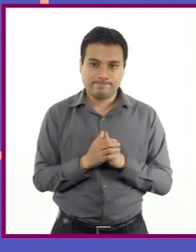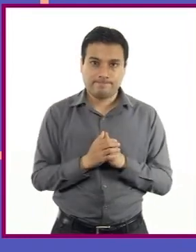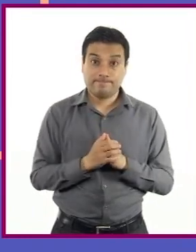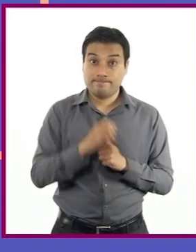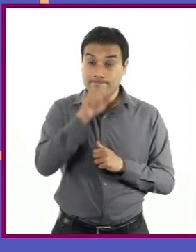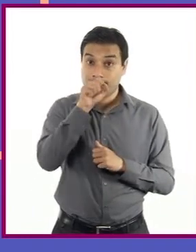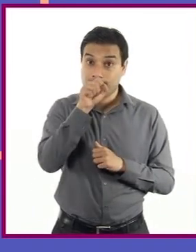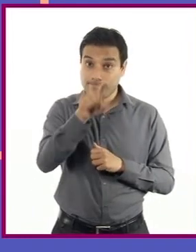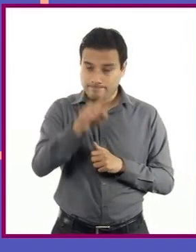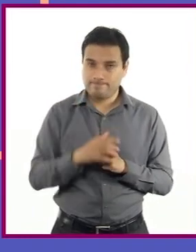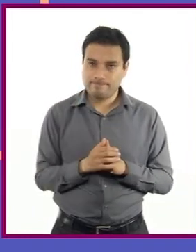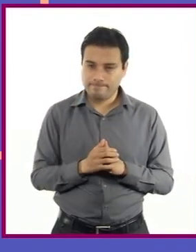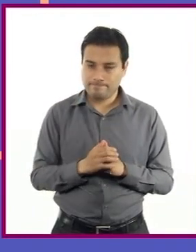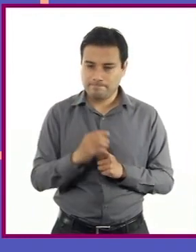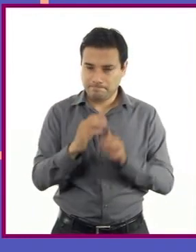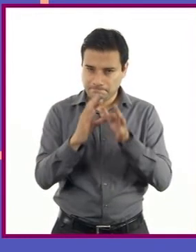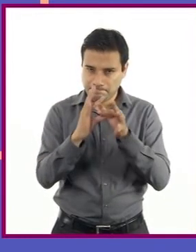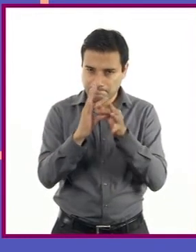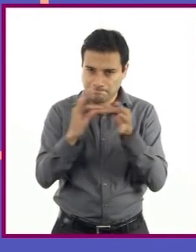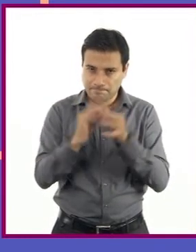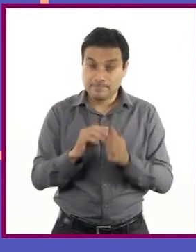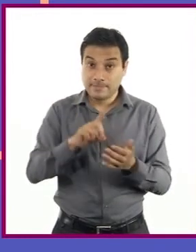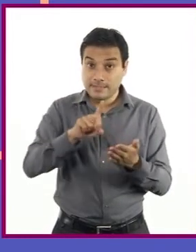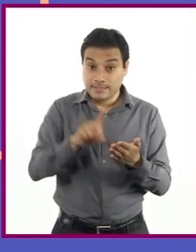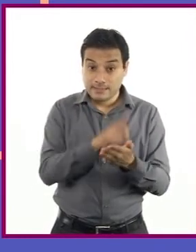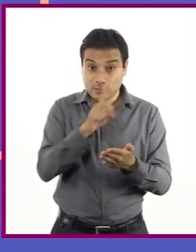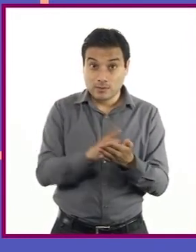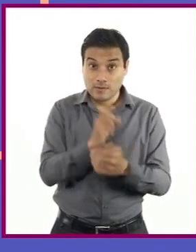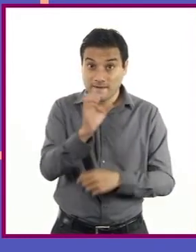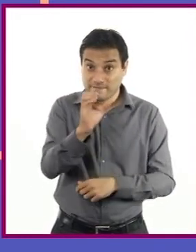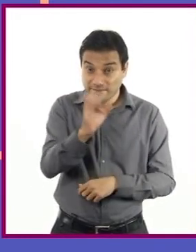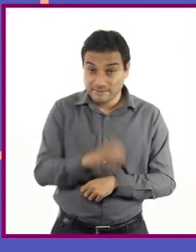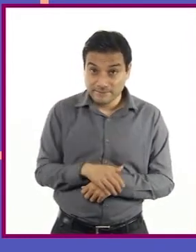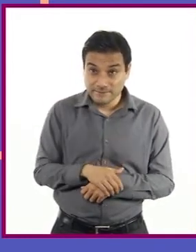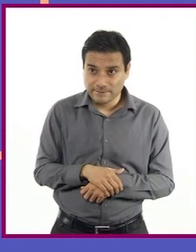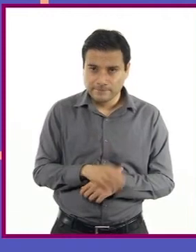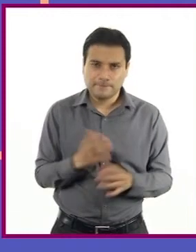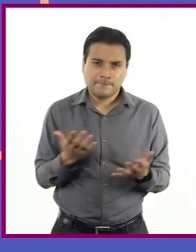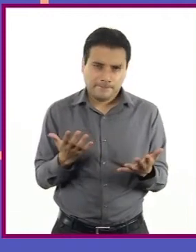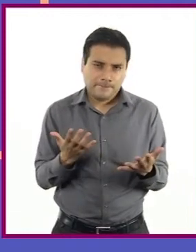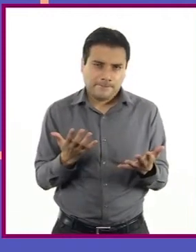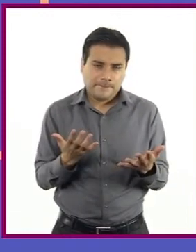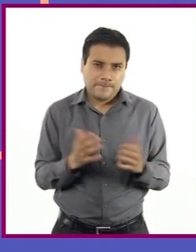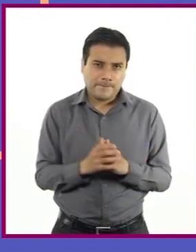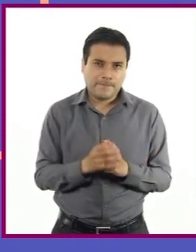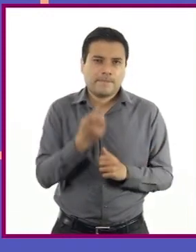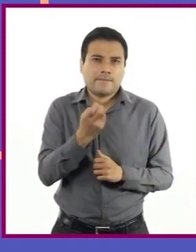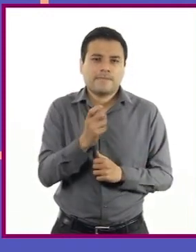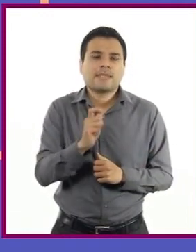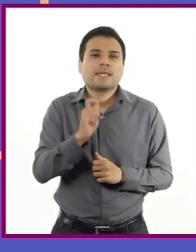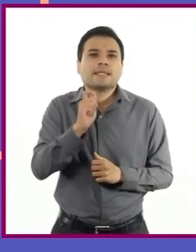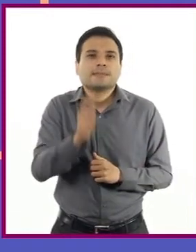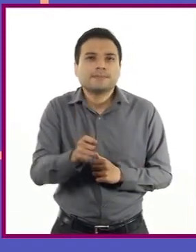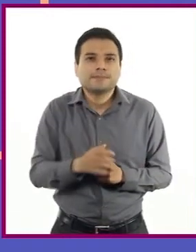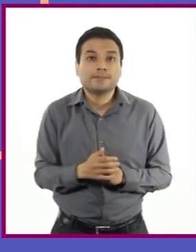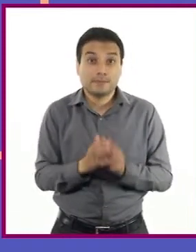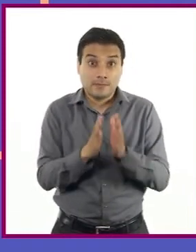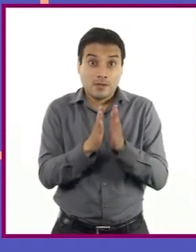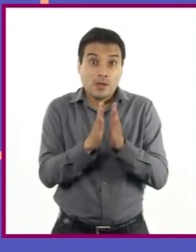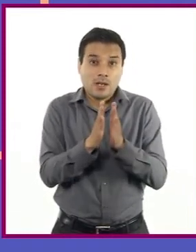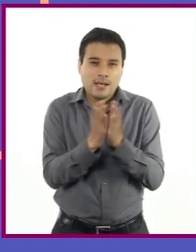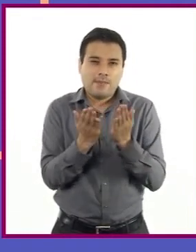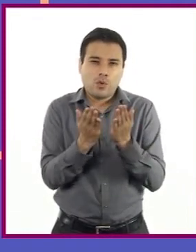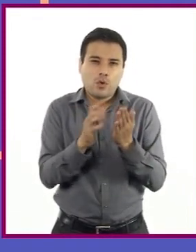es necesario puntualizar que las enciclopedias son fuentes secundarias. Esto significa que la información